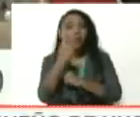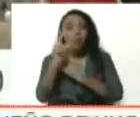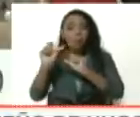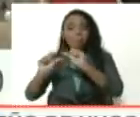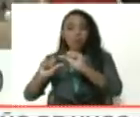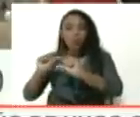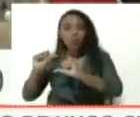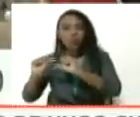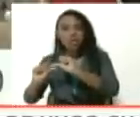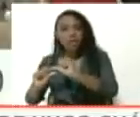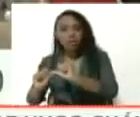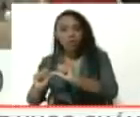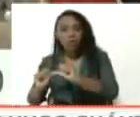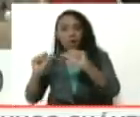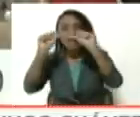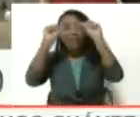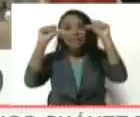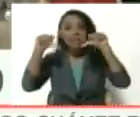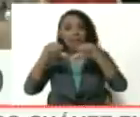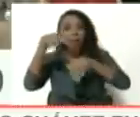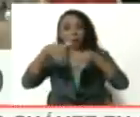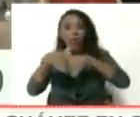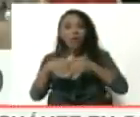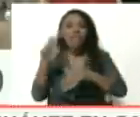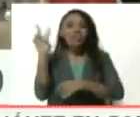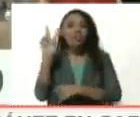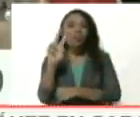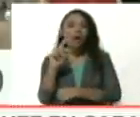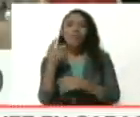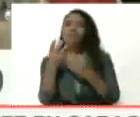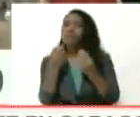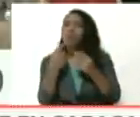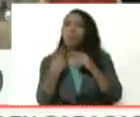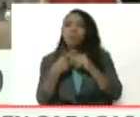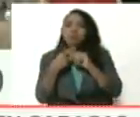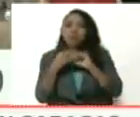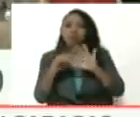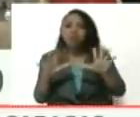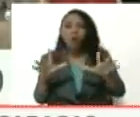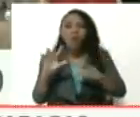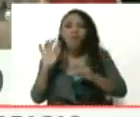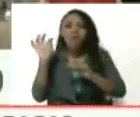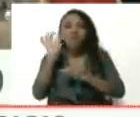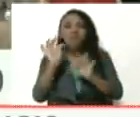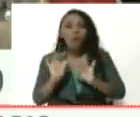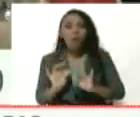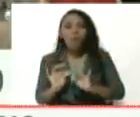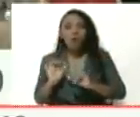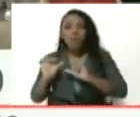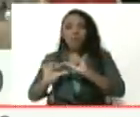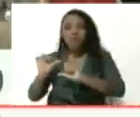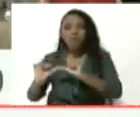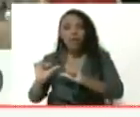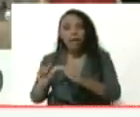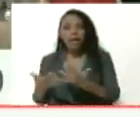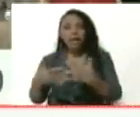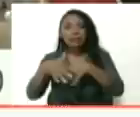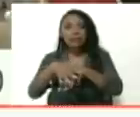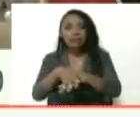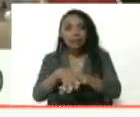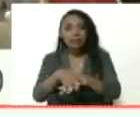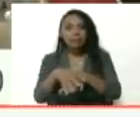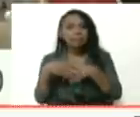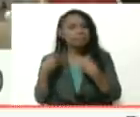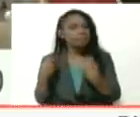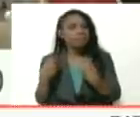procesos. El sistema electoral venezolano tiene múltiples procesos y componentes que lo integran.